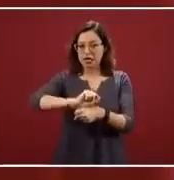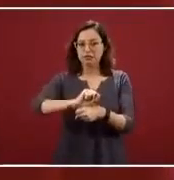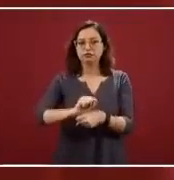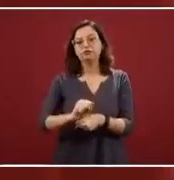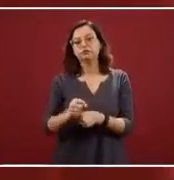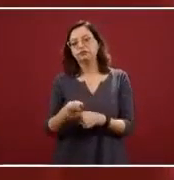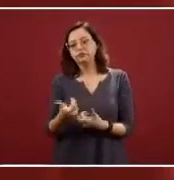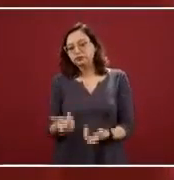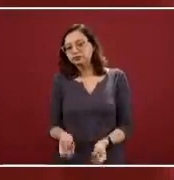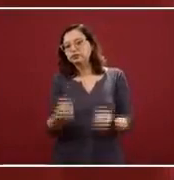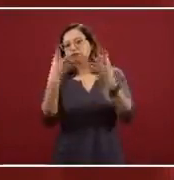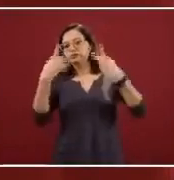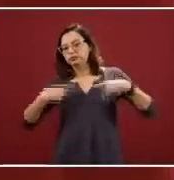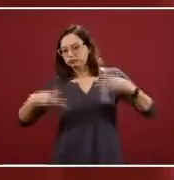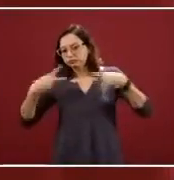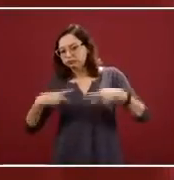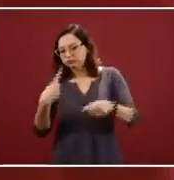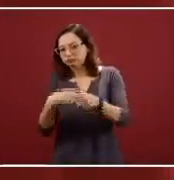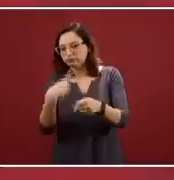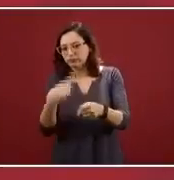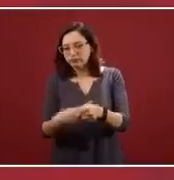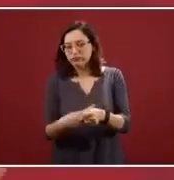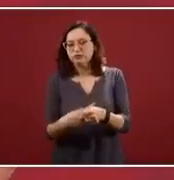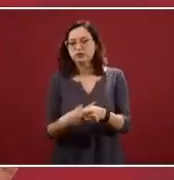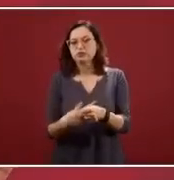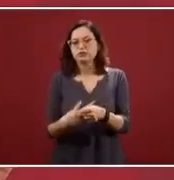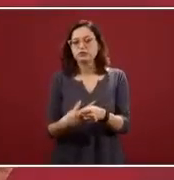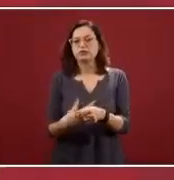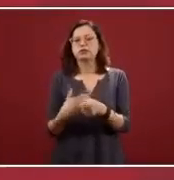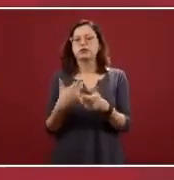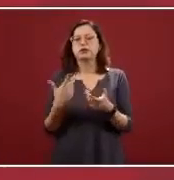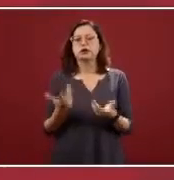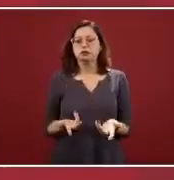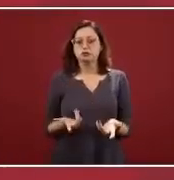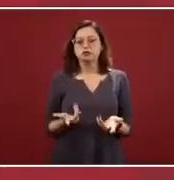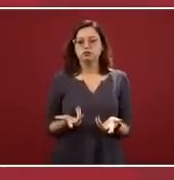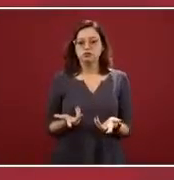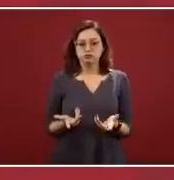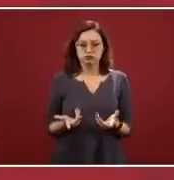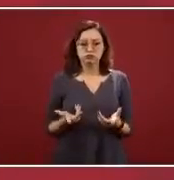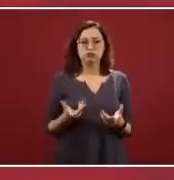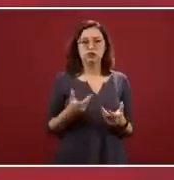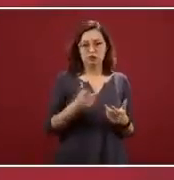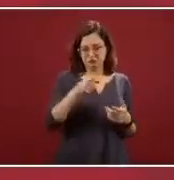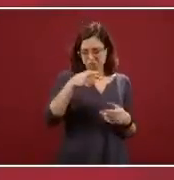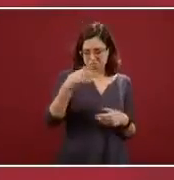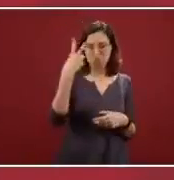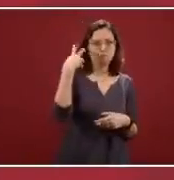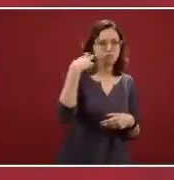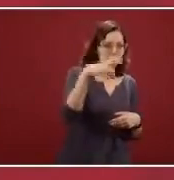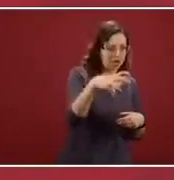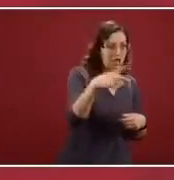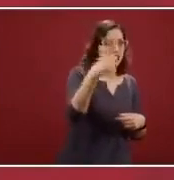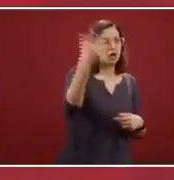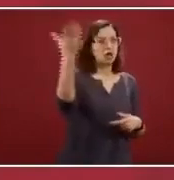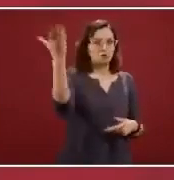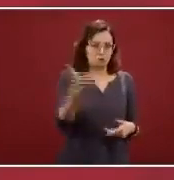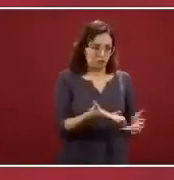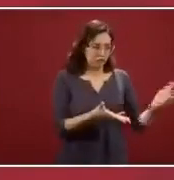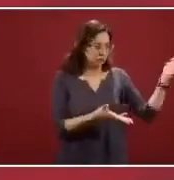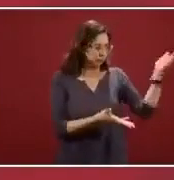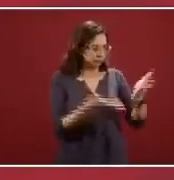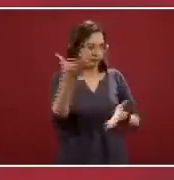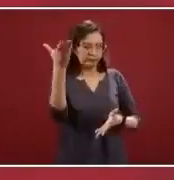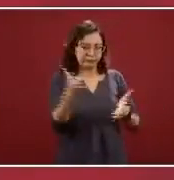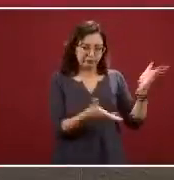estimaciones, que es un modelo que no deja de ver todavía a los casos importados, porque para México y dentro de un escenario 1 que